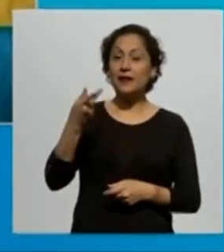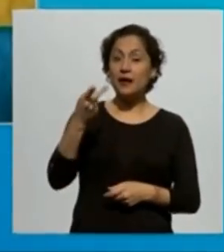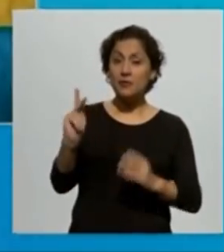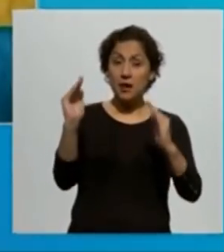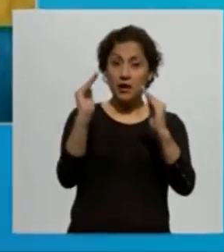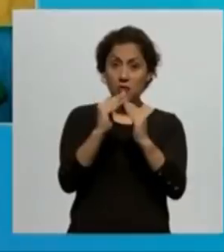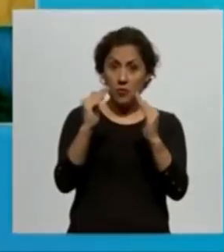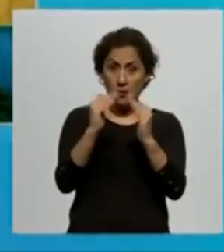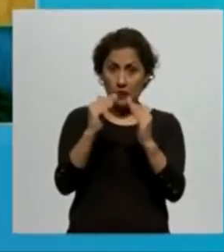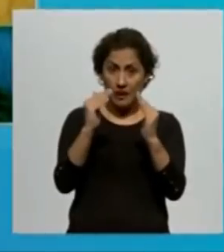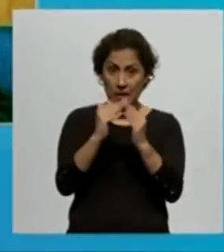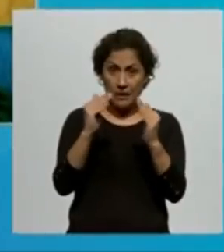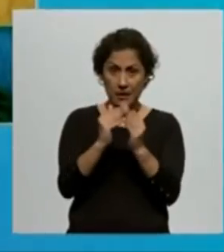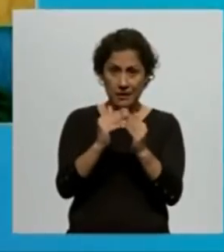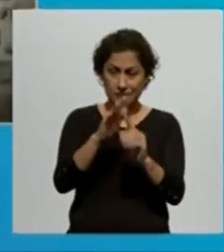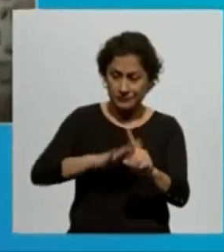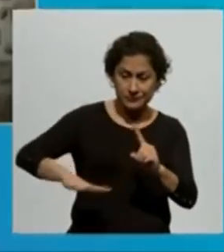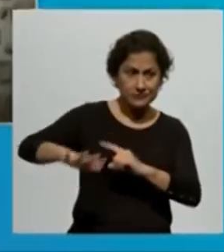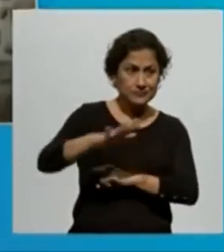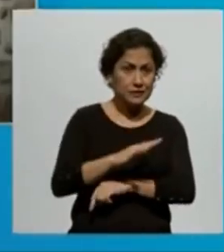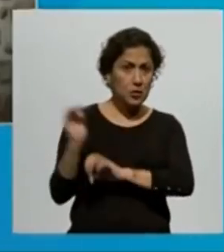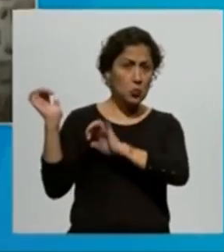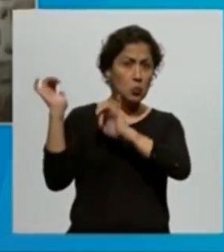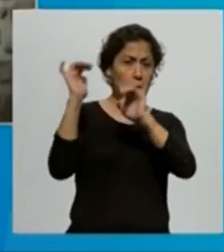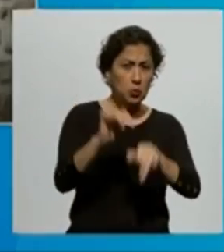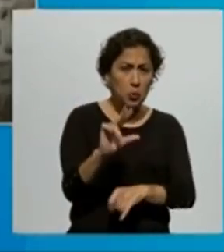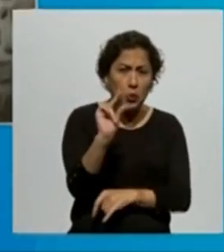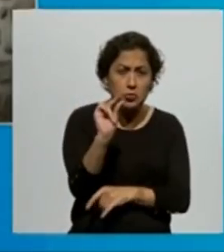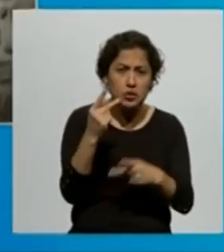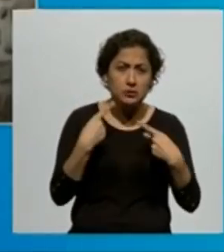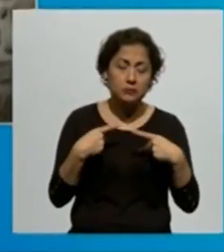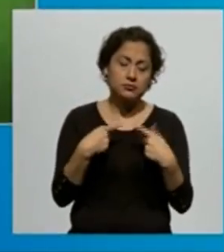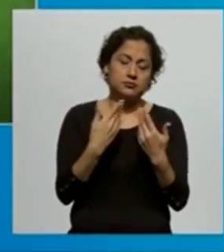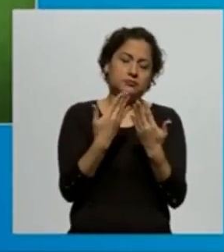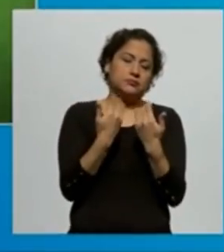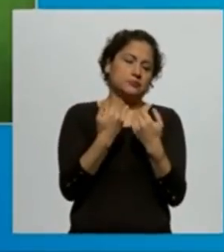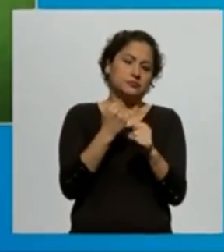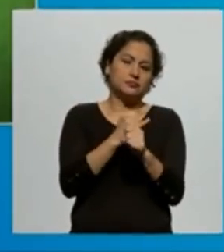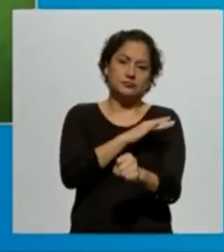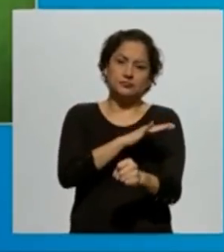Donde entren 80 personas. ¡Uy, qué pena!